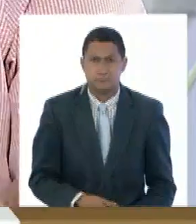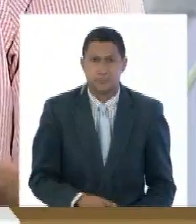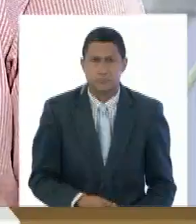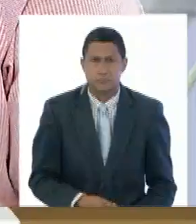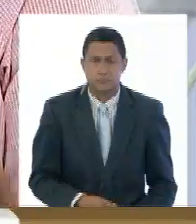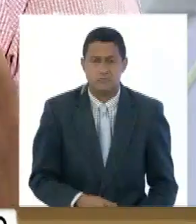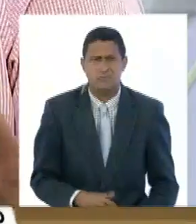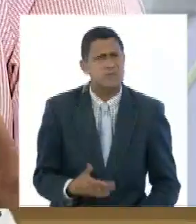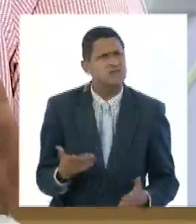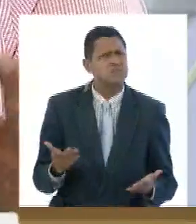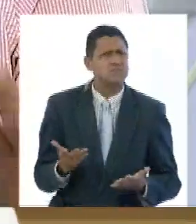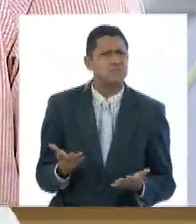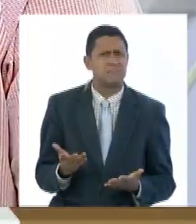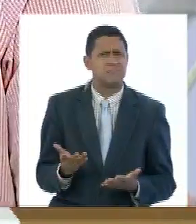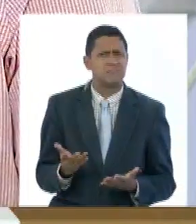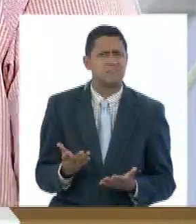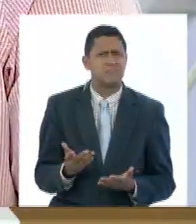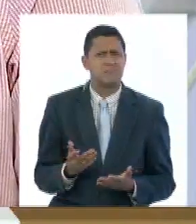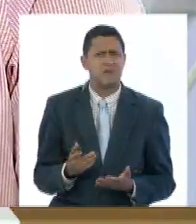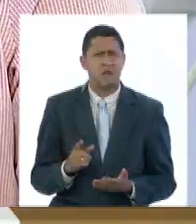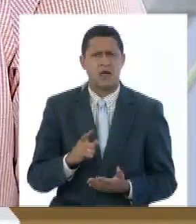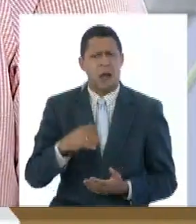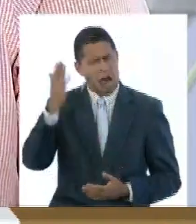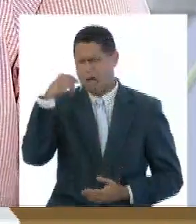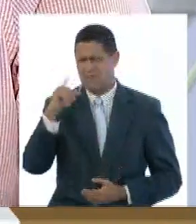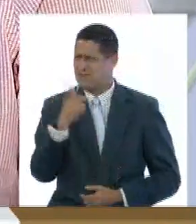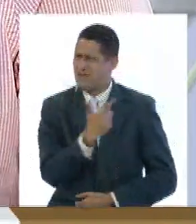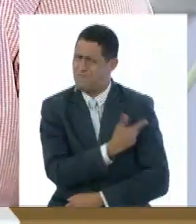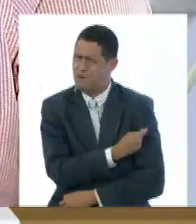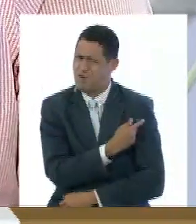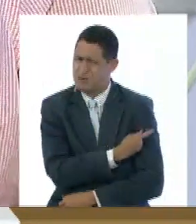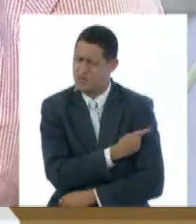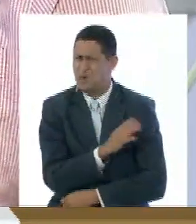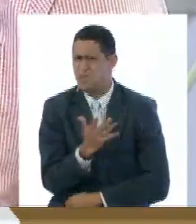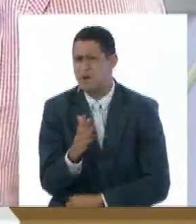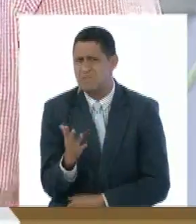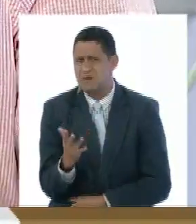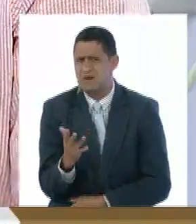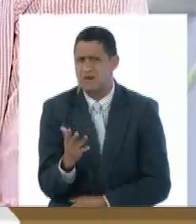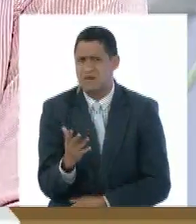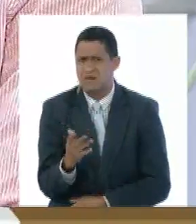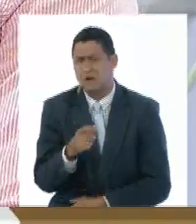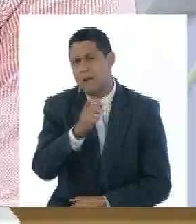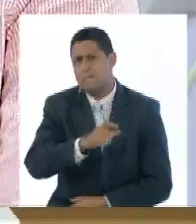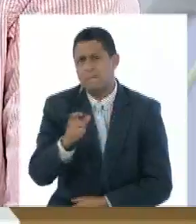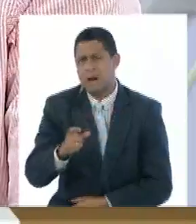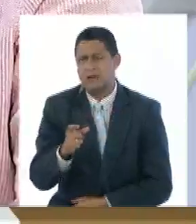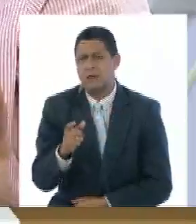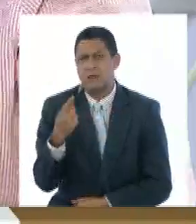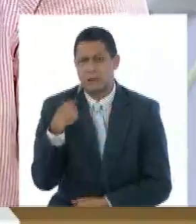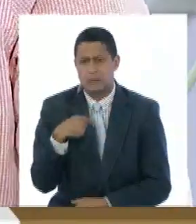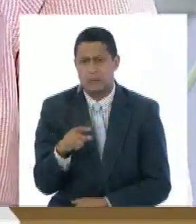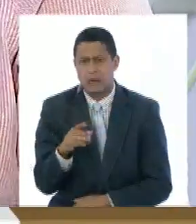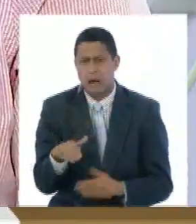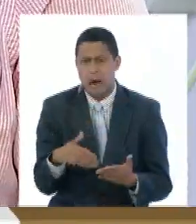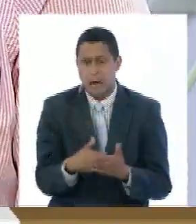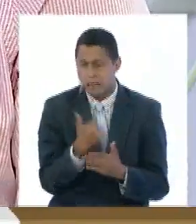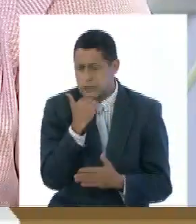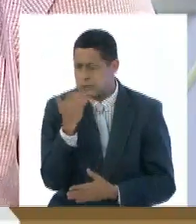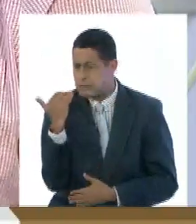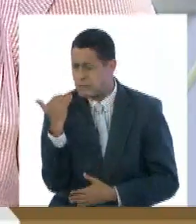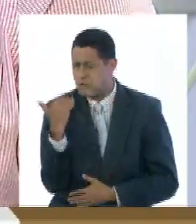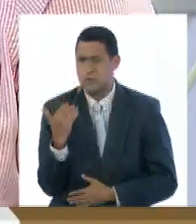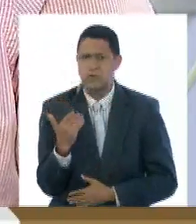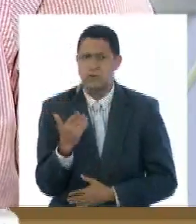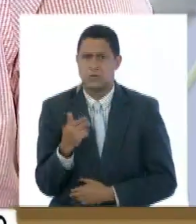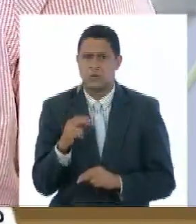¿Y qué es lo que pasa? Que no la pusimos por mucho tiempo porque estamos hablando de la población que se manejó hasta hace muy poco, era